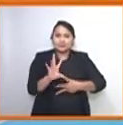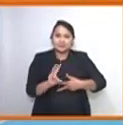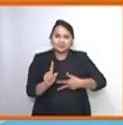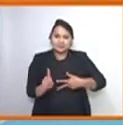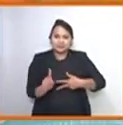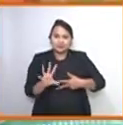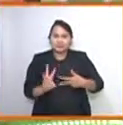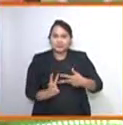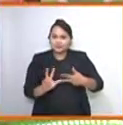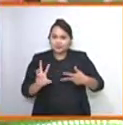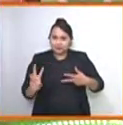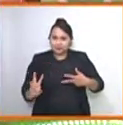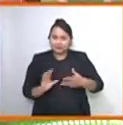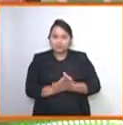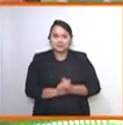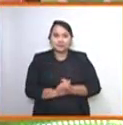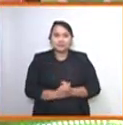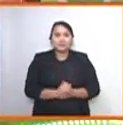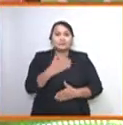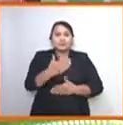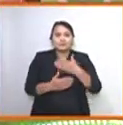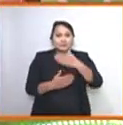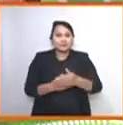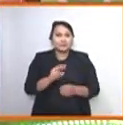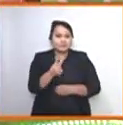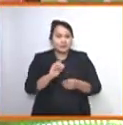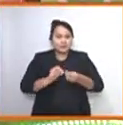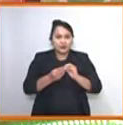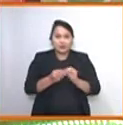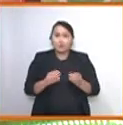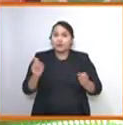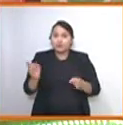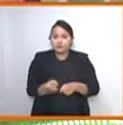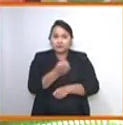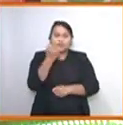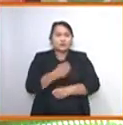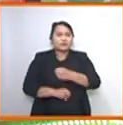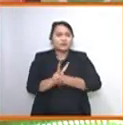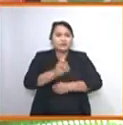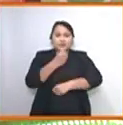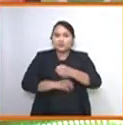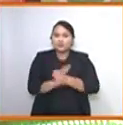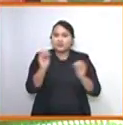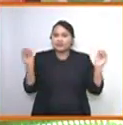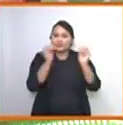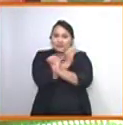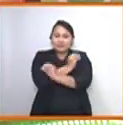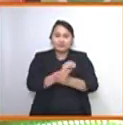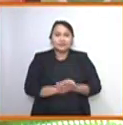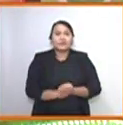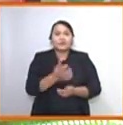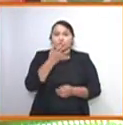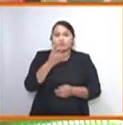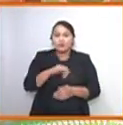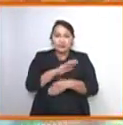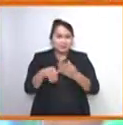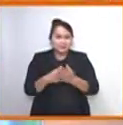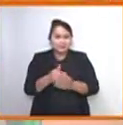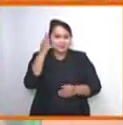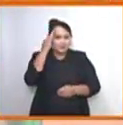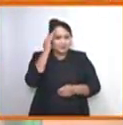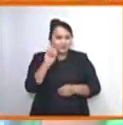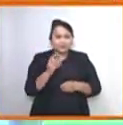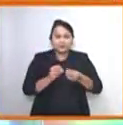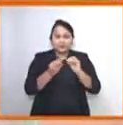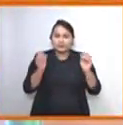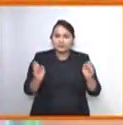el 66. Continuamos con otros números favorecidos para premiados y premiados mix. Mucha suerte, recibimos el primer número con su